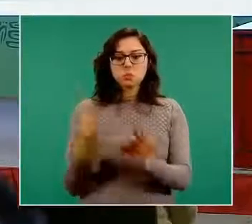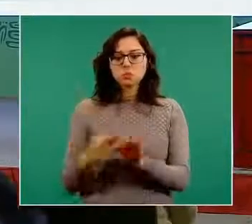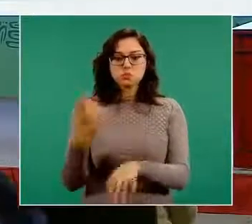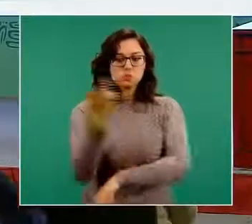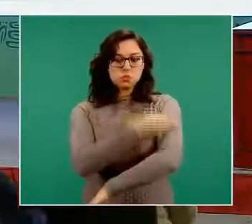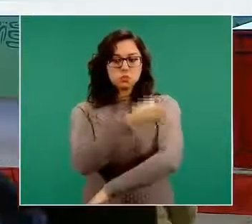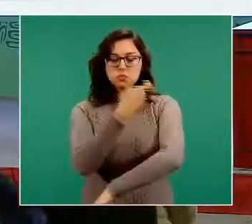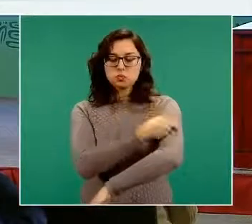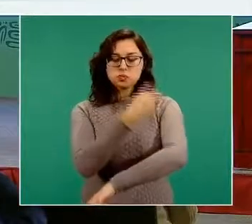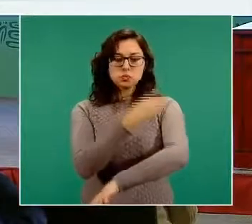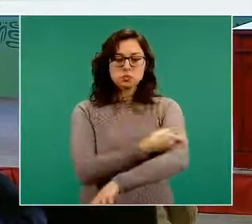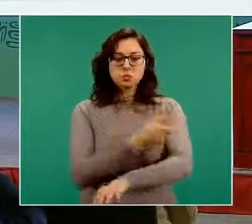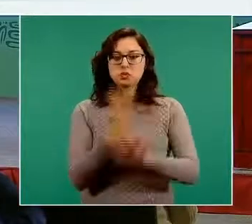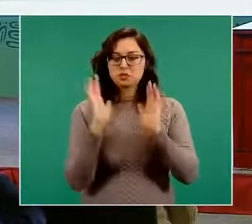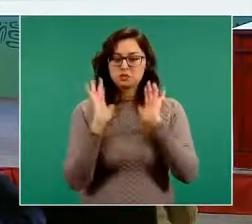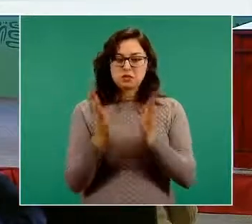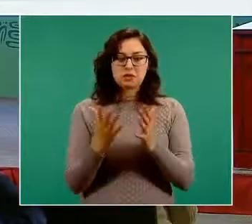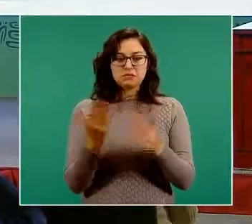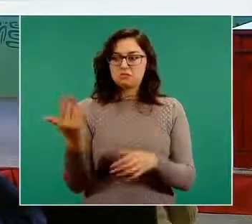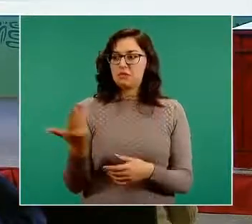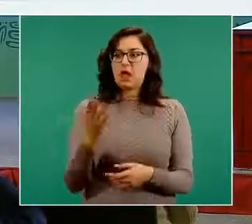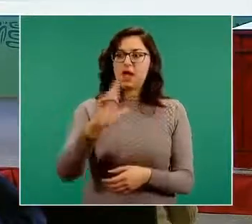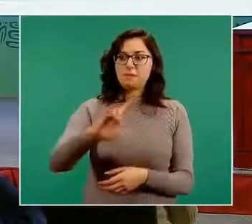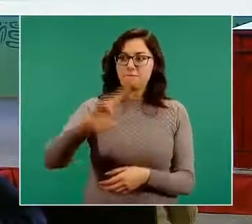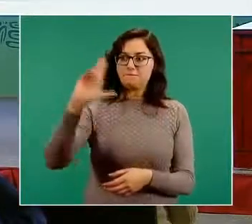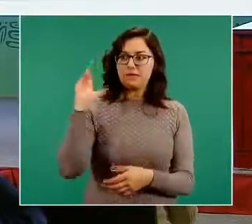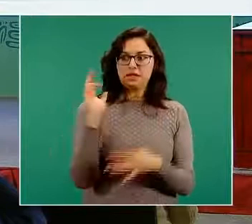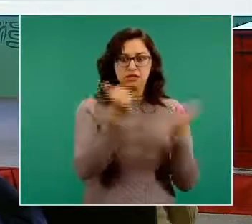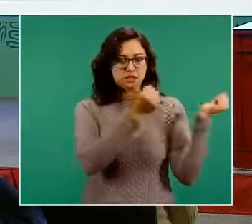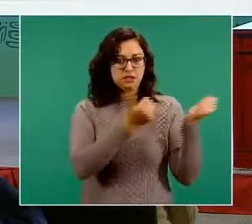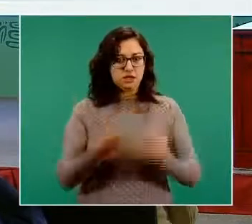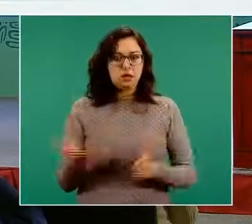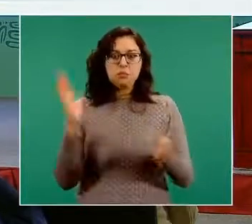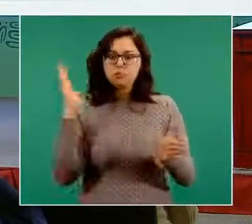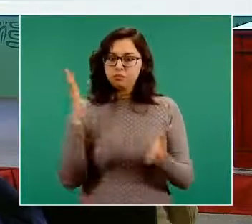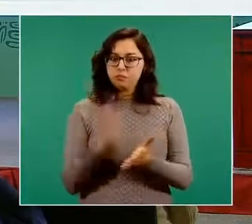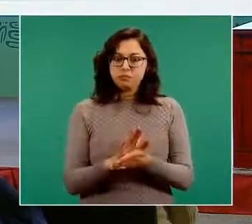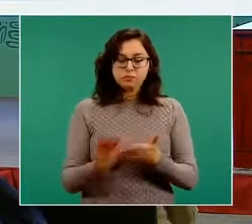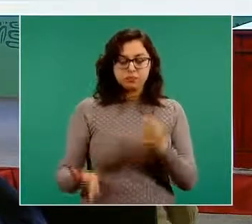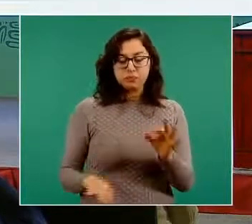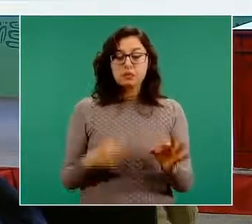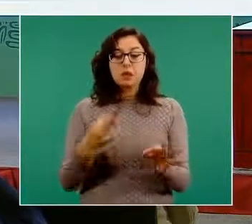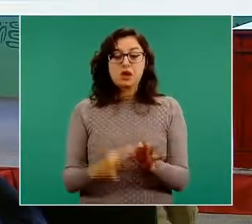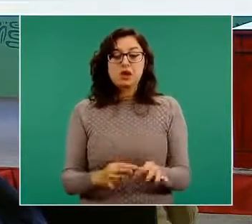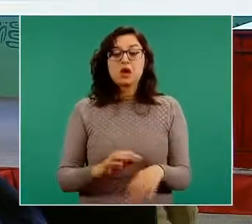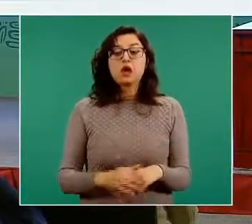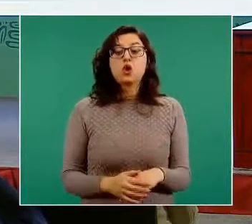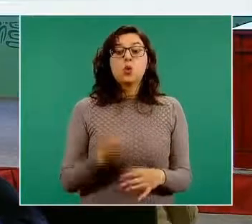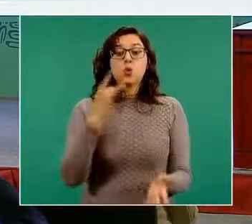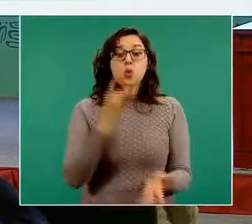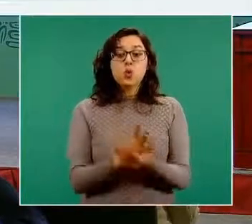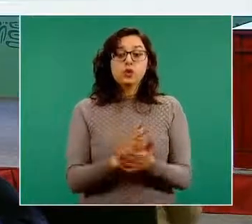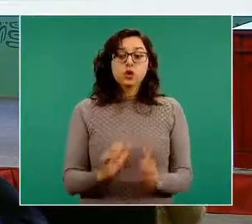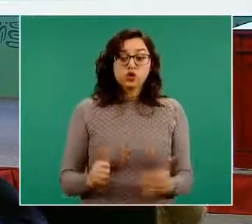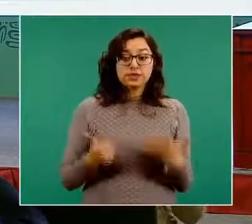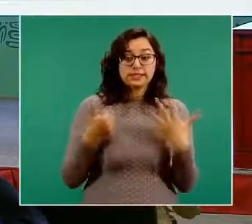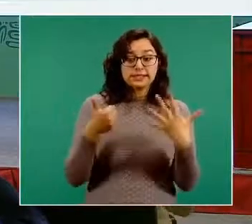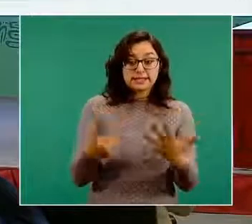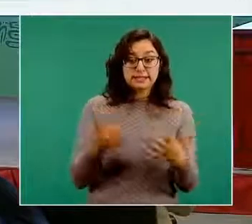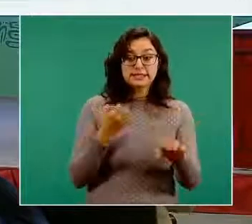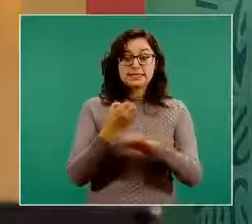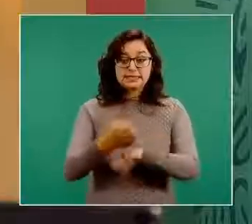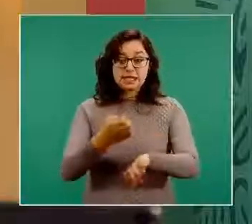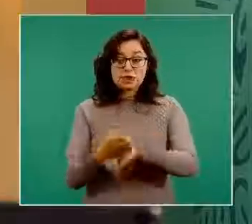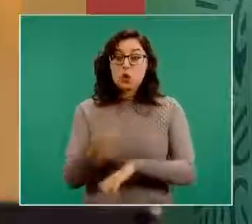el embarque más reciente y hay algunas pocas, son 6 las que aún están terminando